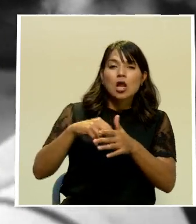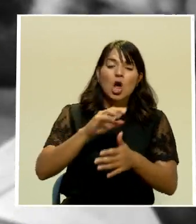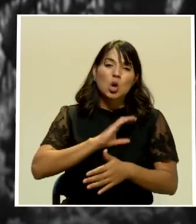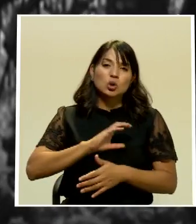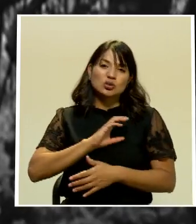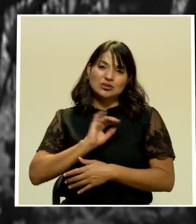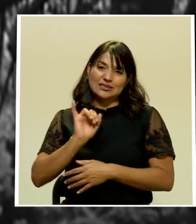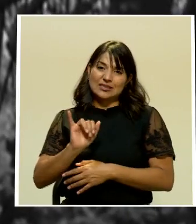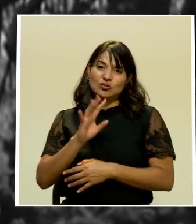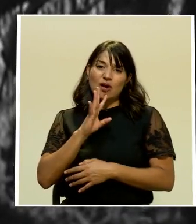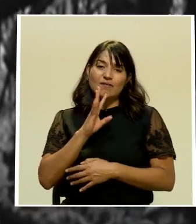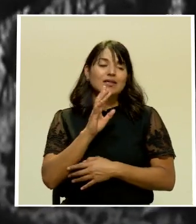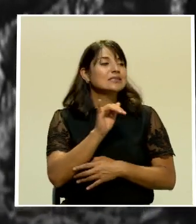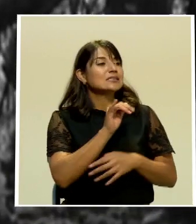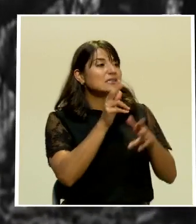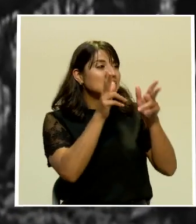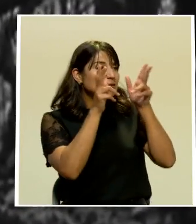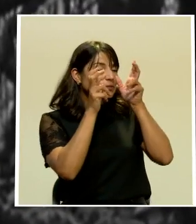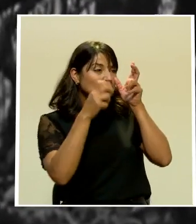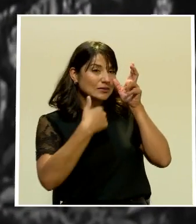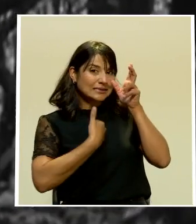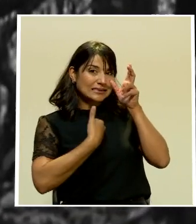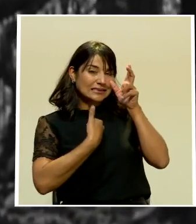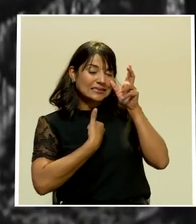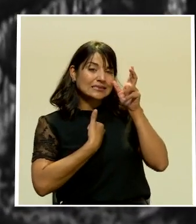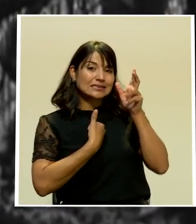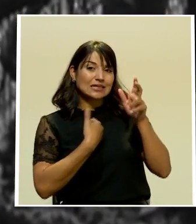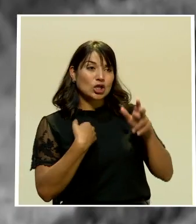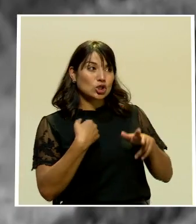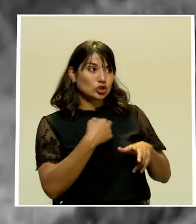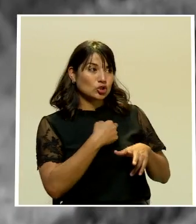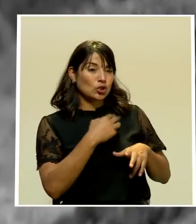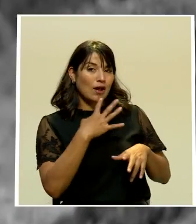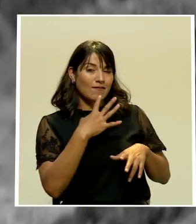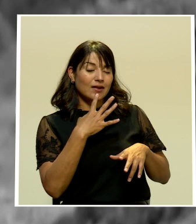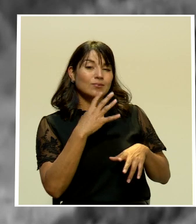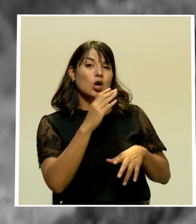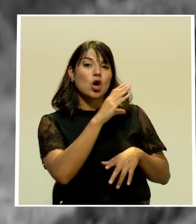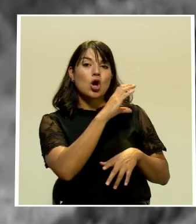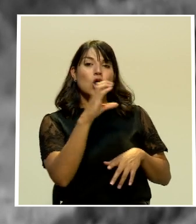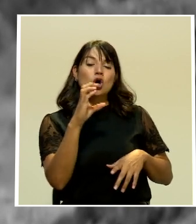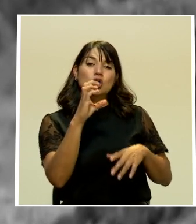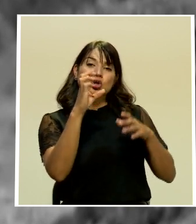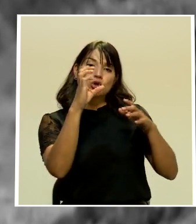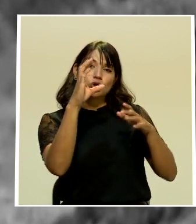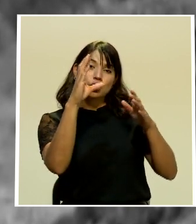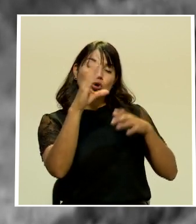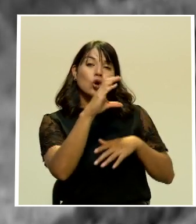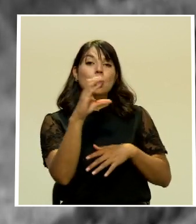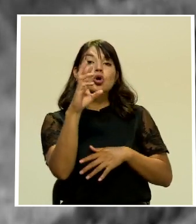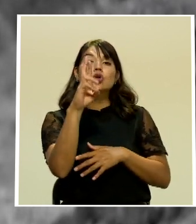película. Esa autopercepción de la que hablábamos, el costarricense tiene el